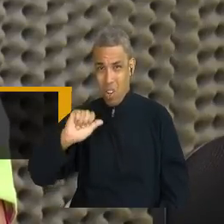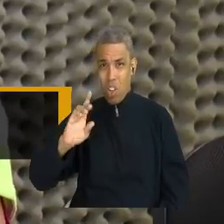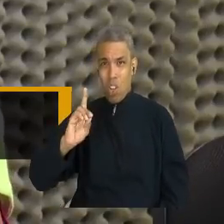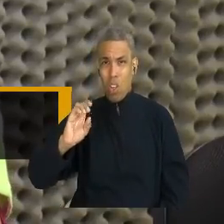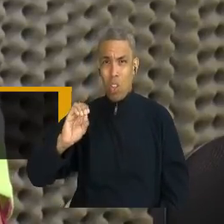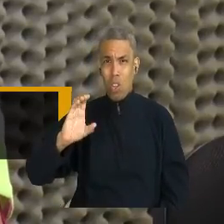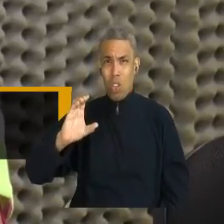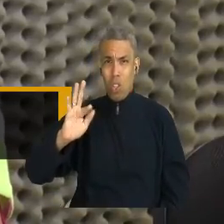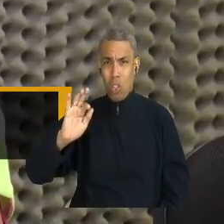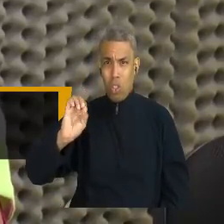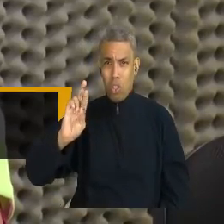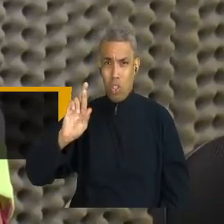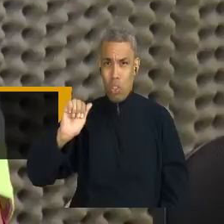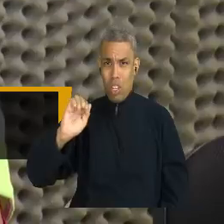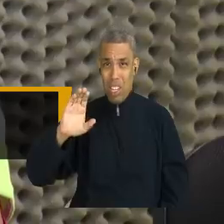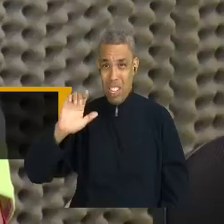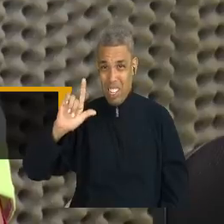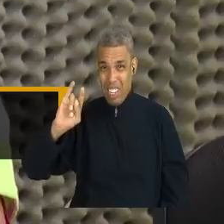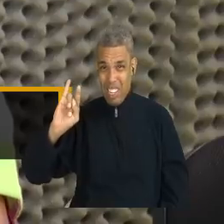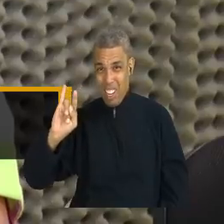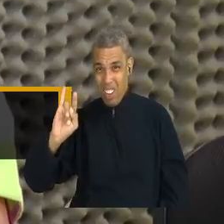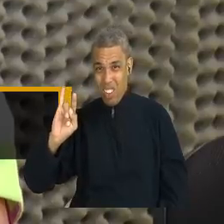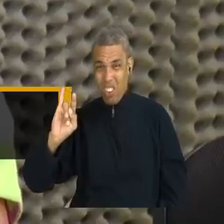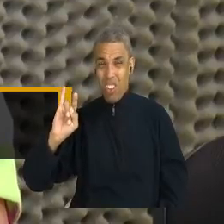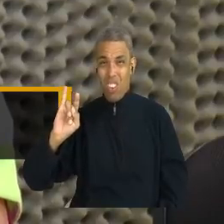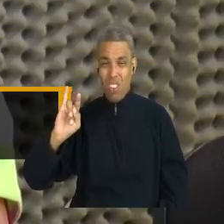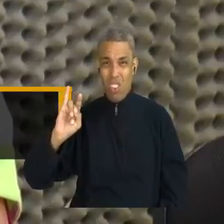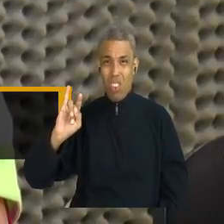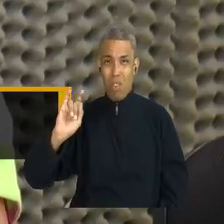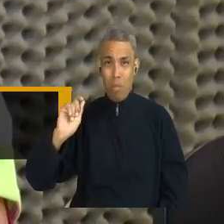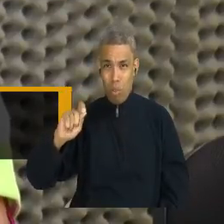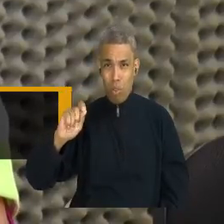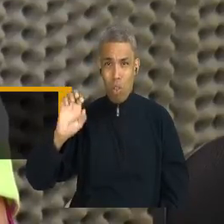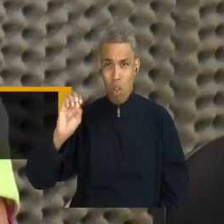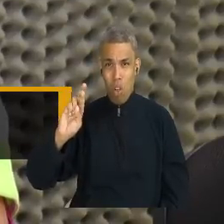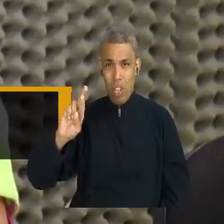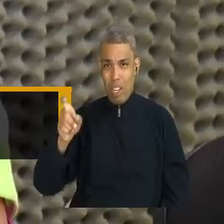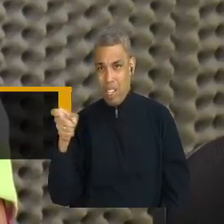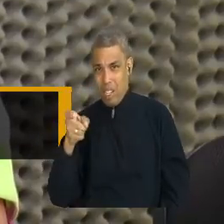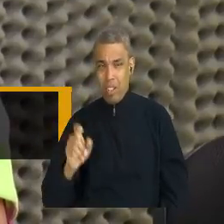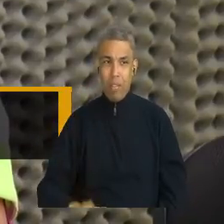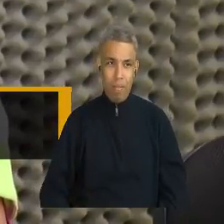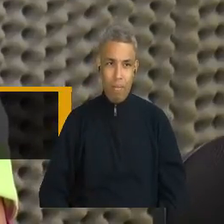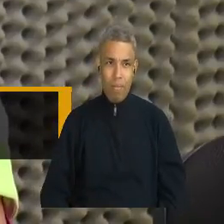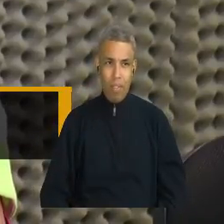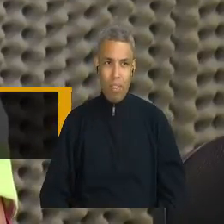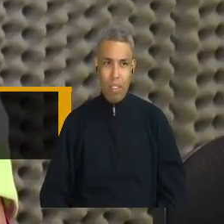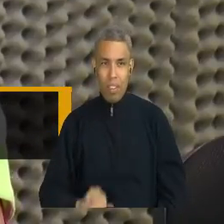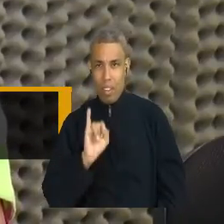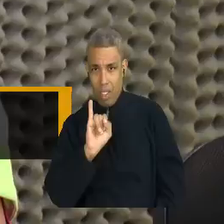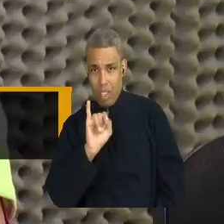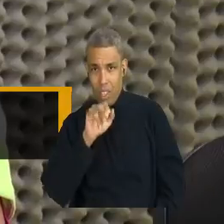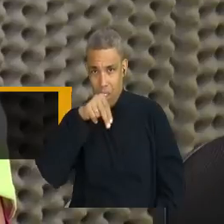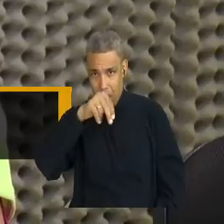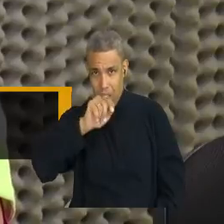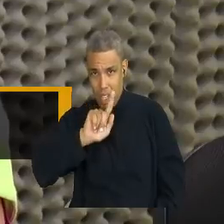info.bucaramanga@doctoraclown.org. Bueno, ¿podemos repetirlo, por favor? Info de información, ¿de?